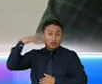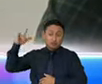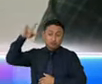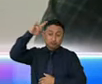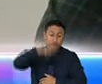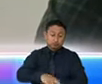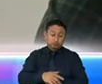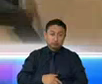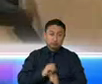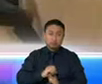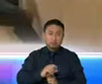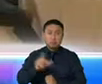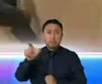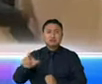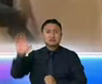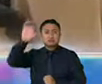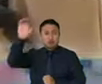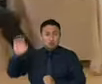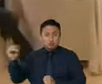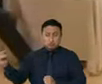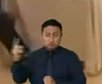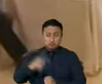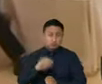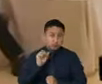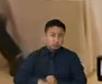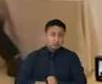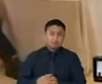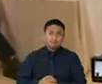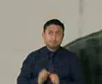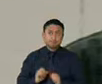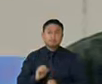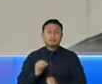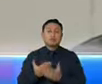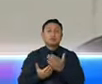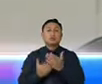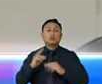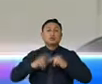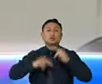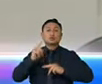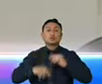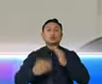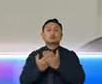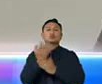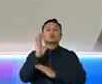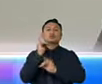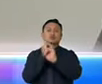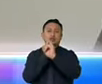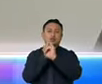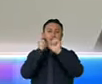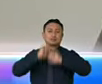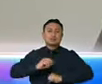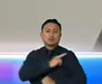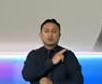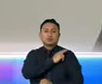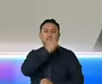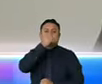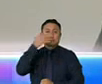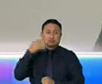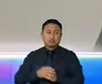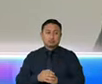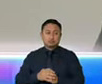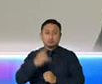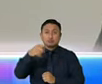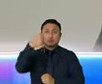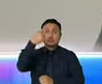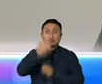la gente de la costa. En el ámbito educativo, señaló que se construirá un instituto y la Universidad Amazónica. Y de aquí al próximo año ya debe estar creada